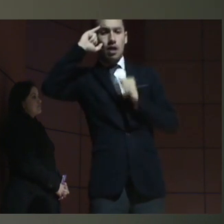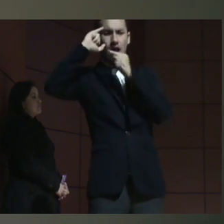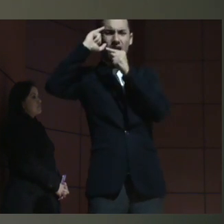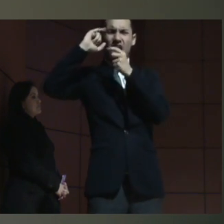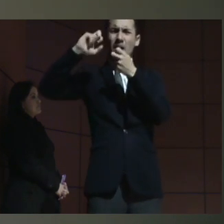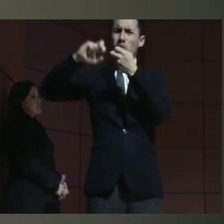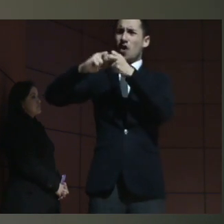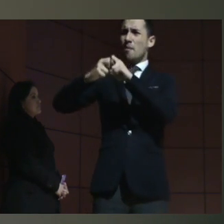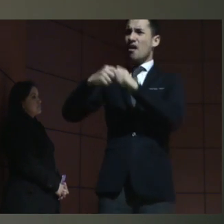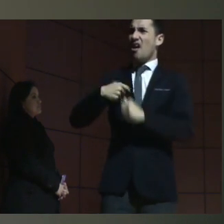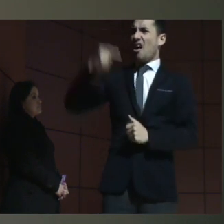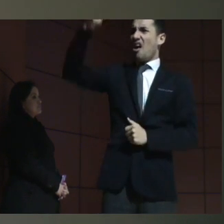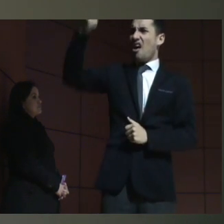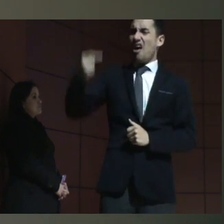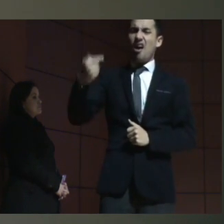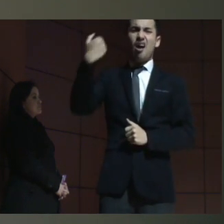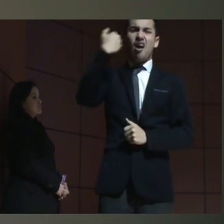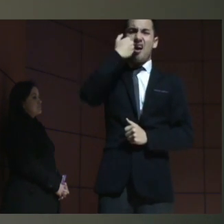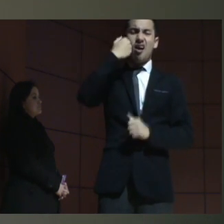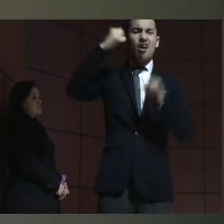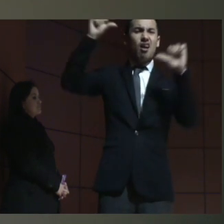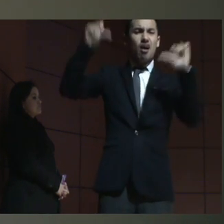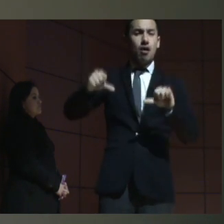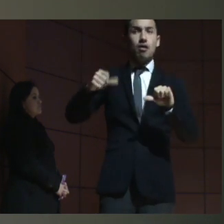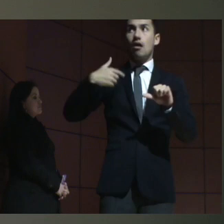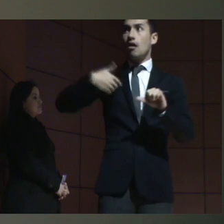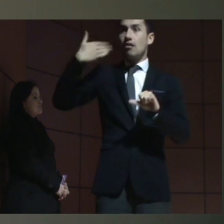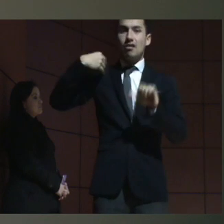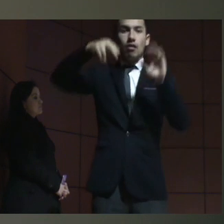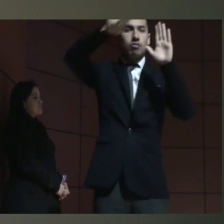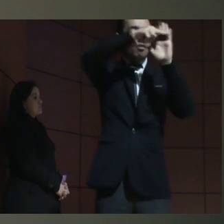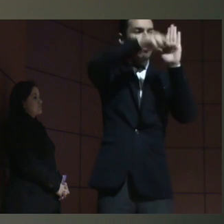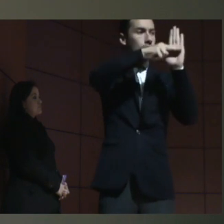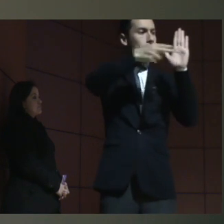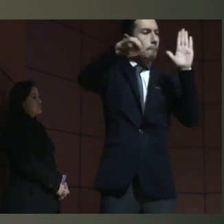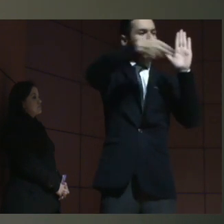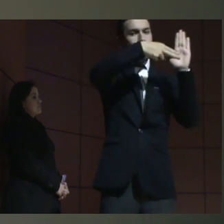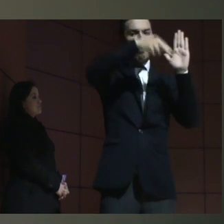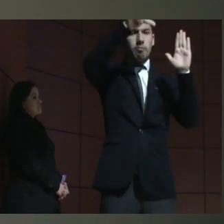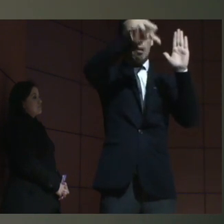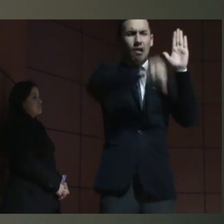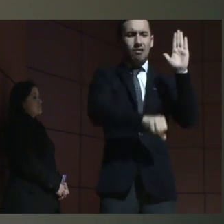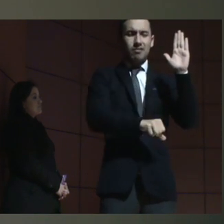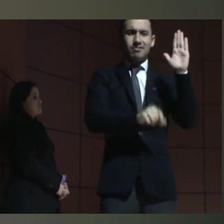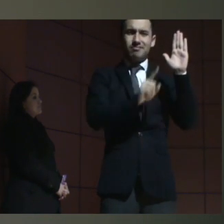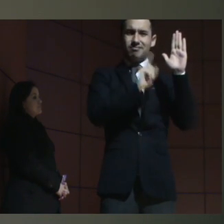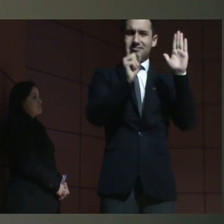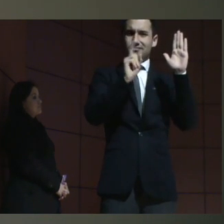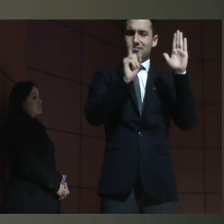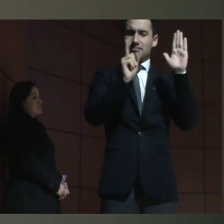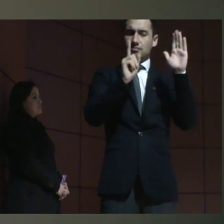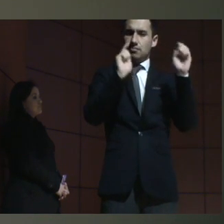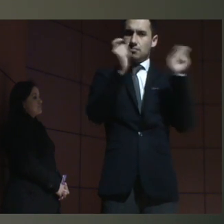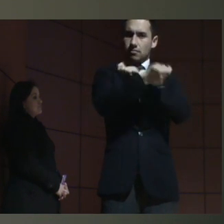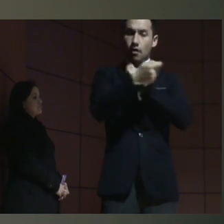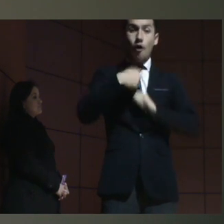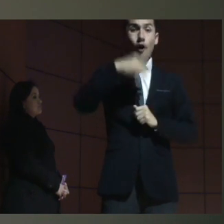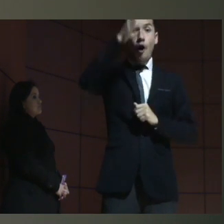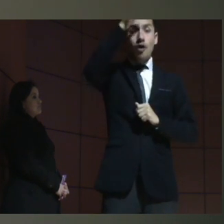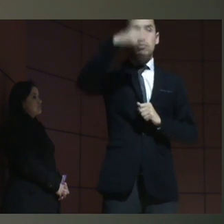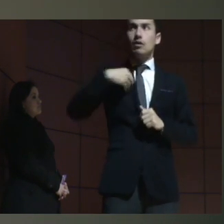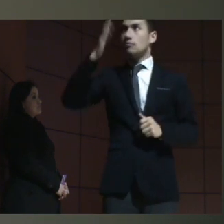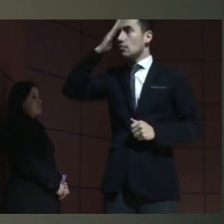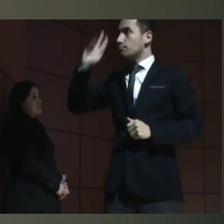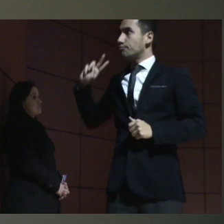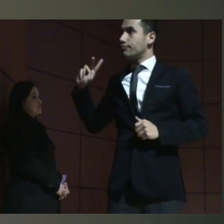problema como un defecto como una enfermedad como hasta ahora lo ha hecho la normatividad por consiguiente siendo un concepto que